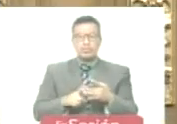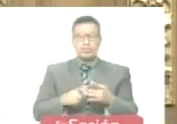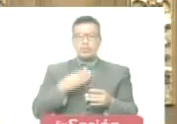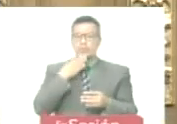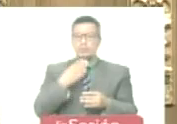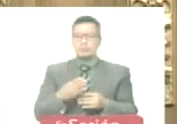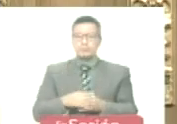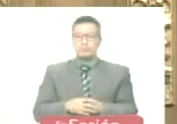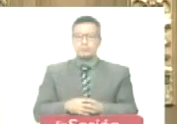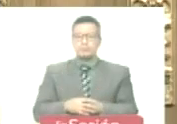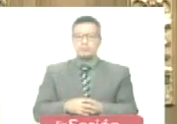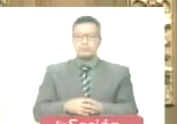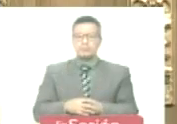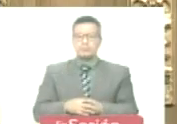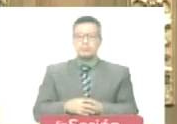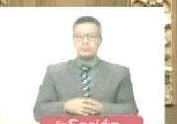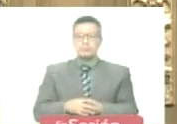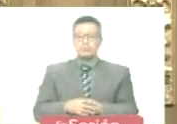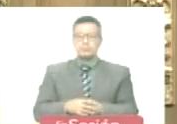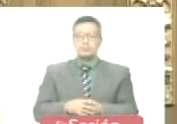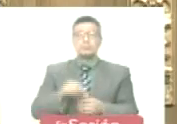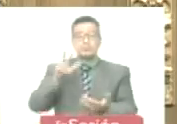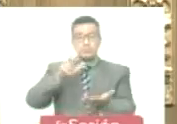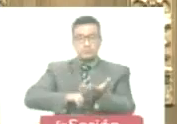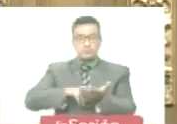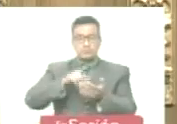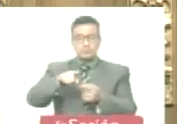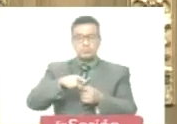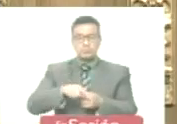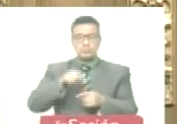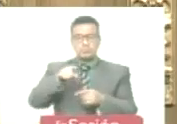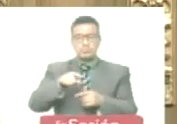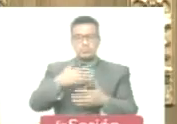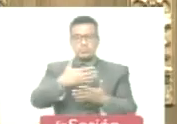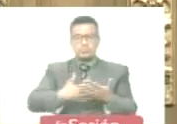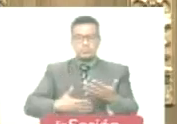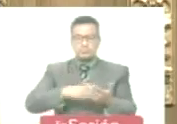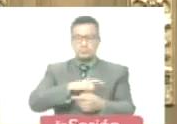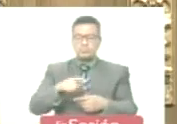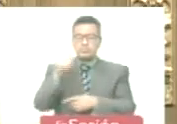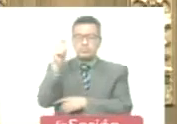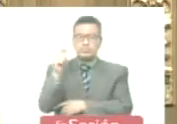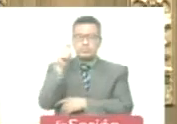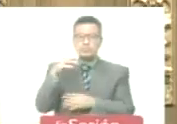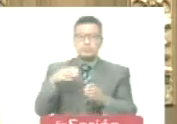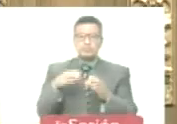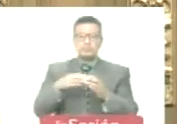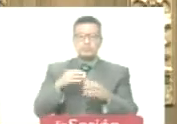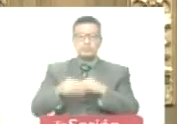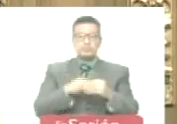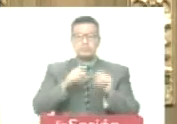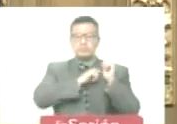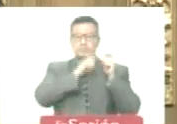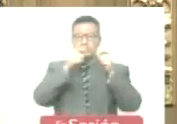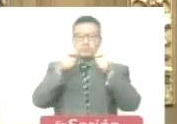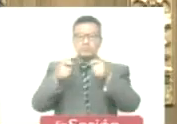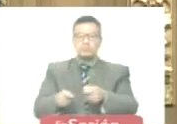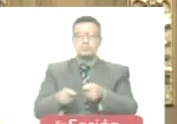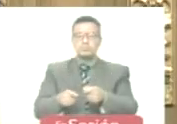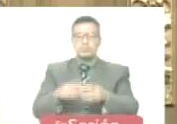solicitamos la aprobación de esta Cámara de Diputados para que sea designado